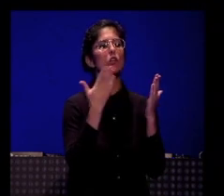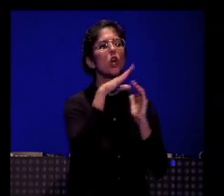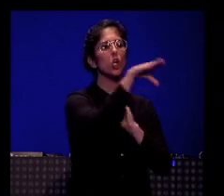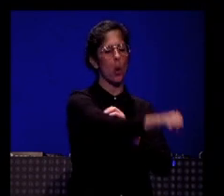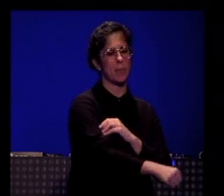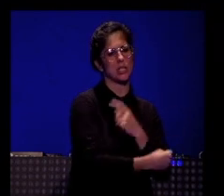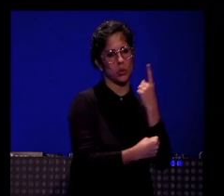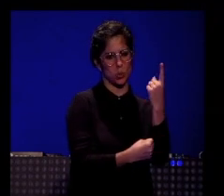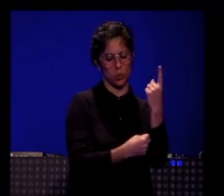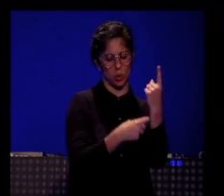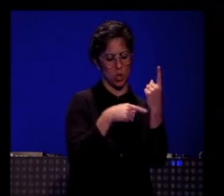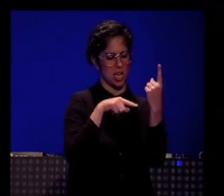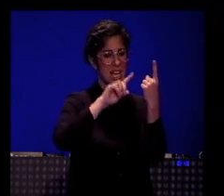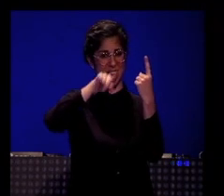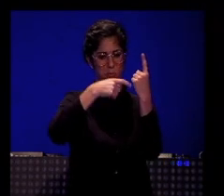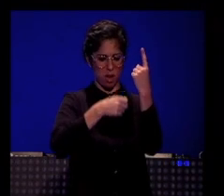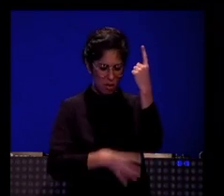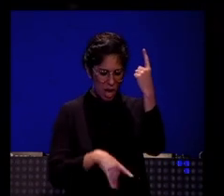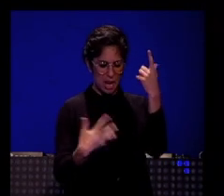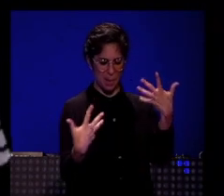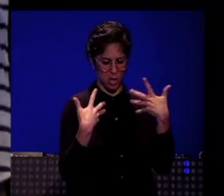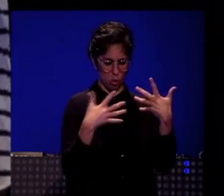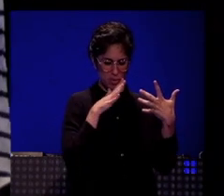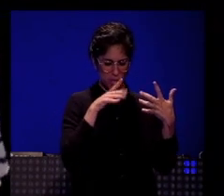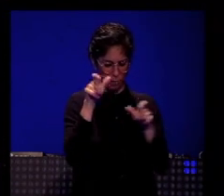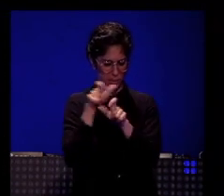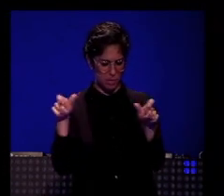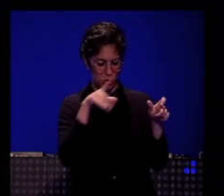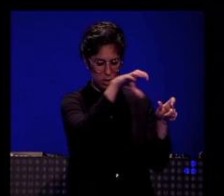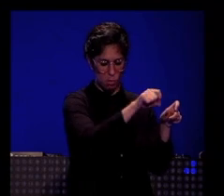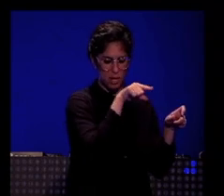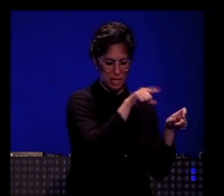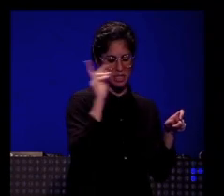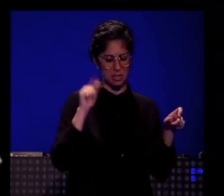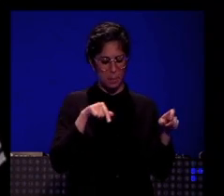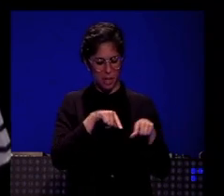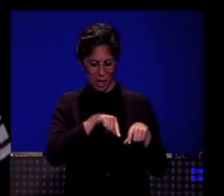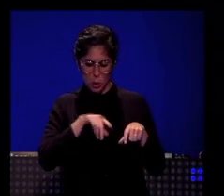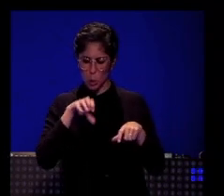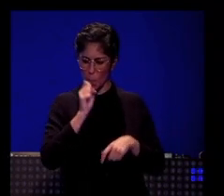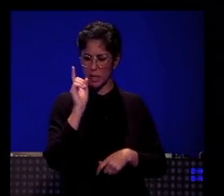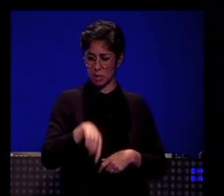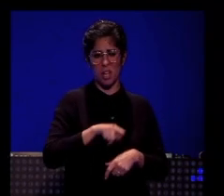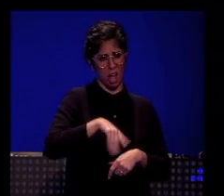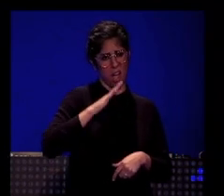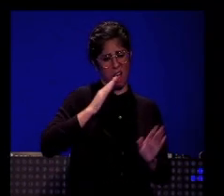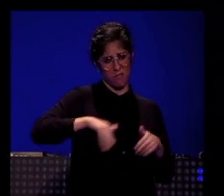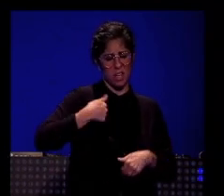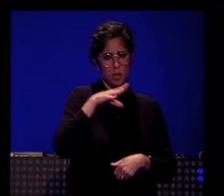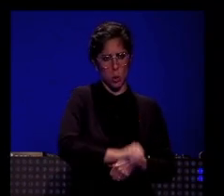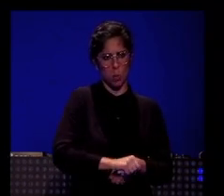porque este producto se lo han llevado los demás no entonces esta información se extrae de los datos del análisis